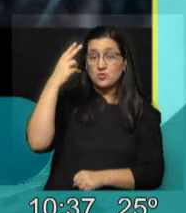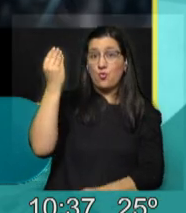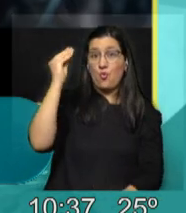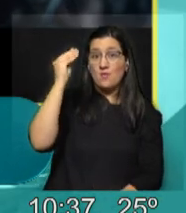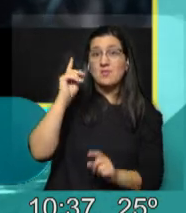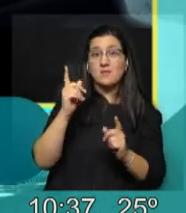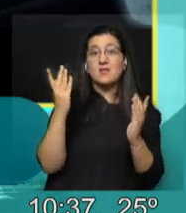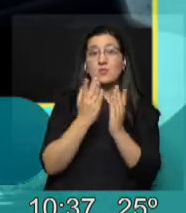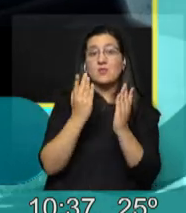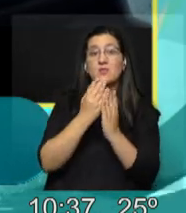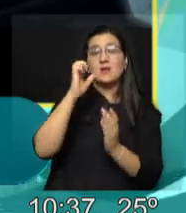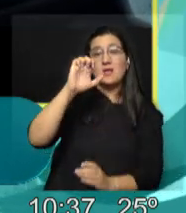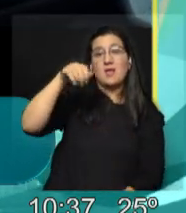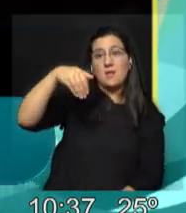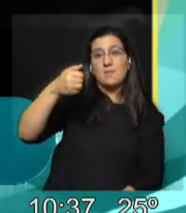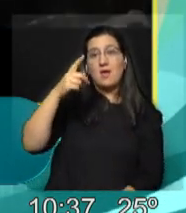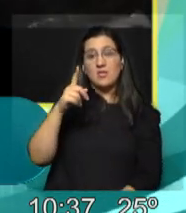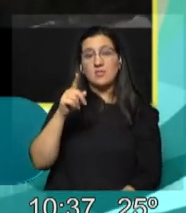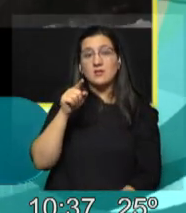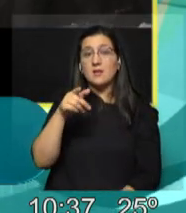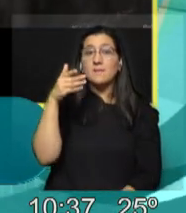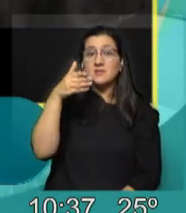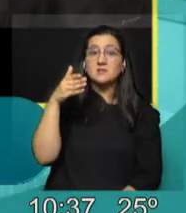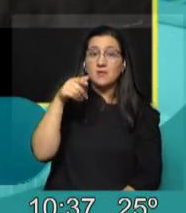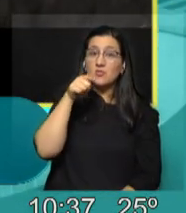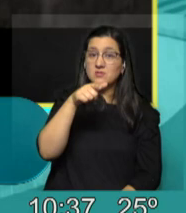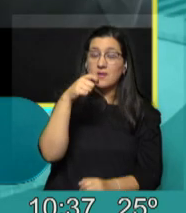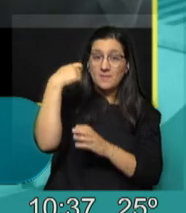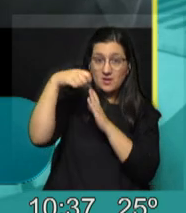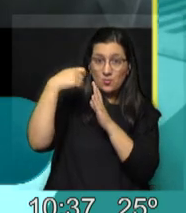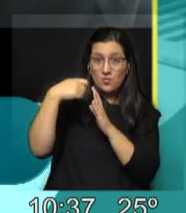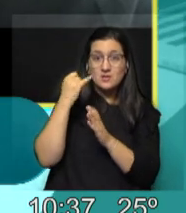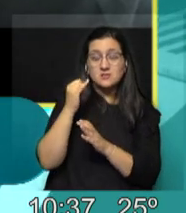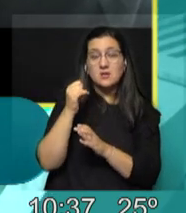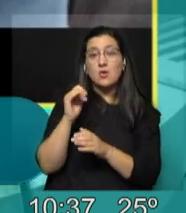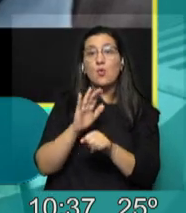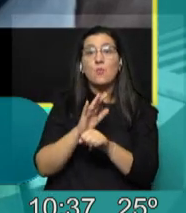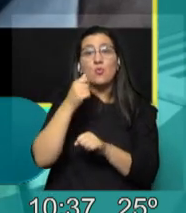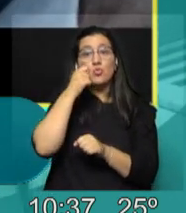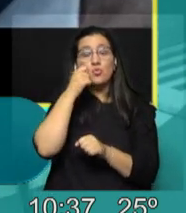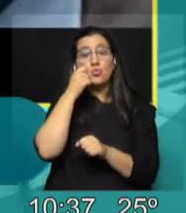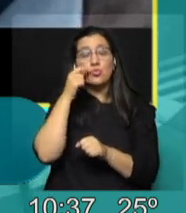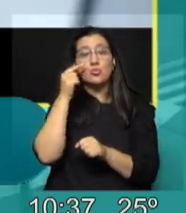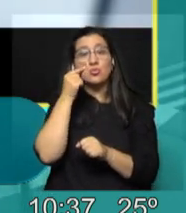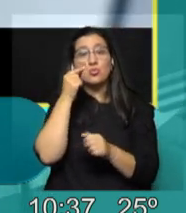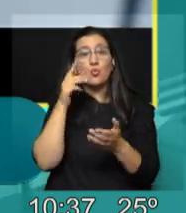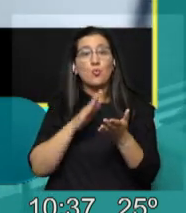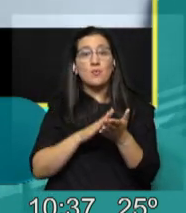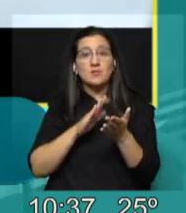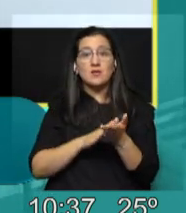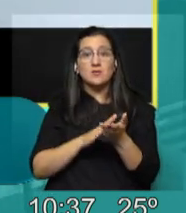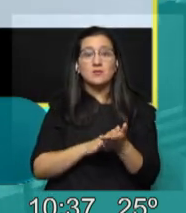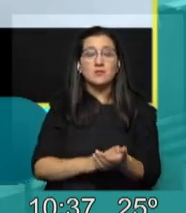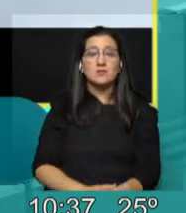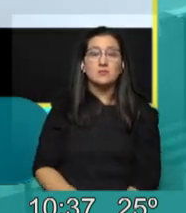estudiantes de la EMAD, de la IAM, sí, que estaban participando. Iba eso. Es como documental. No, esto es